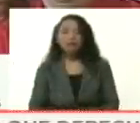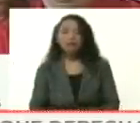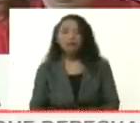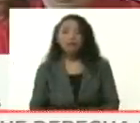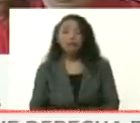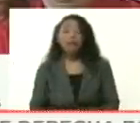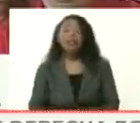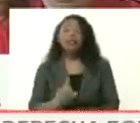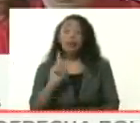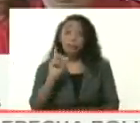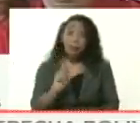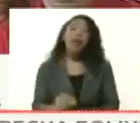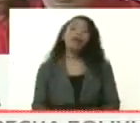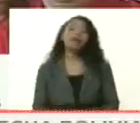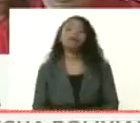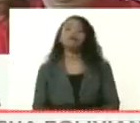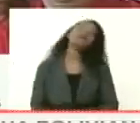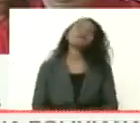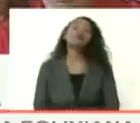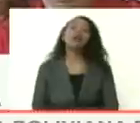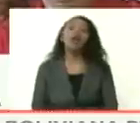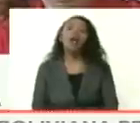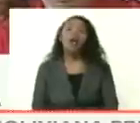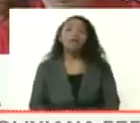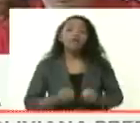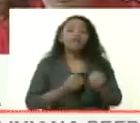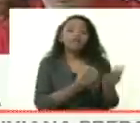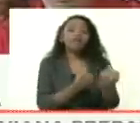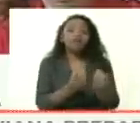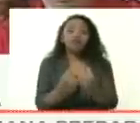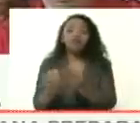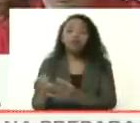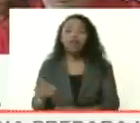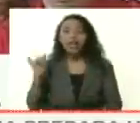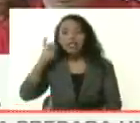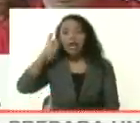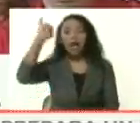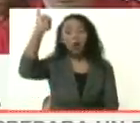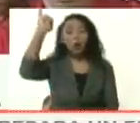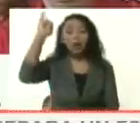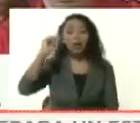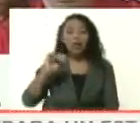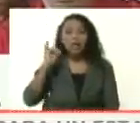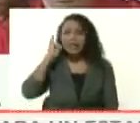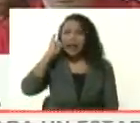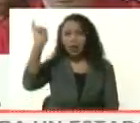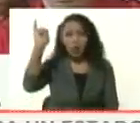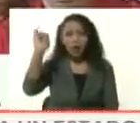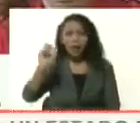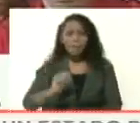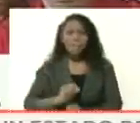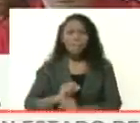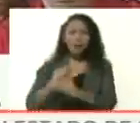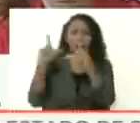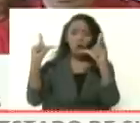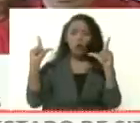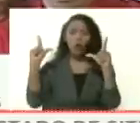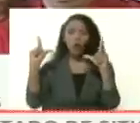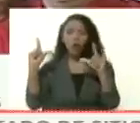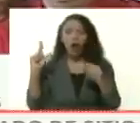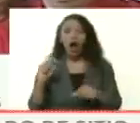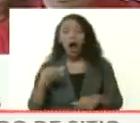inclusive hasta en la distribución, en Yaracuy. Hermano, en Yaracuy, ¿quiénes aquí hablaban